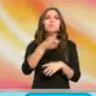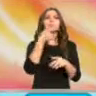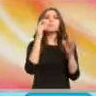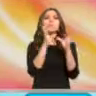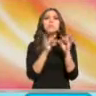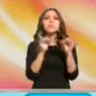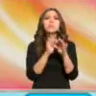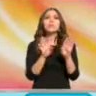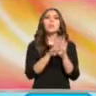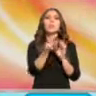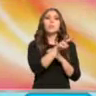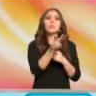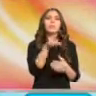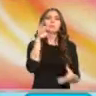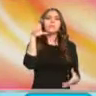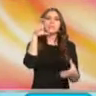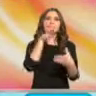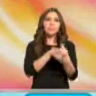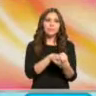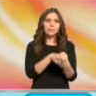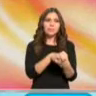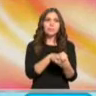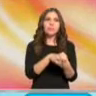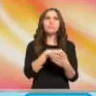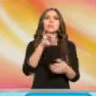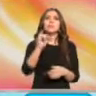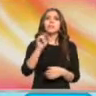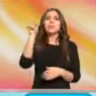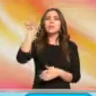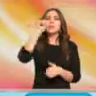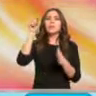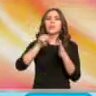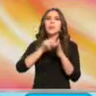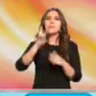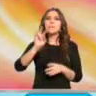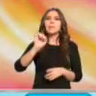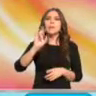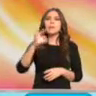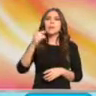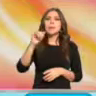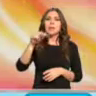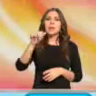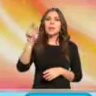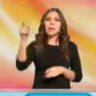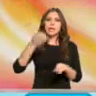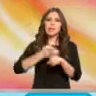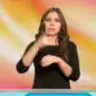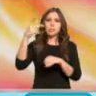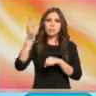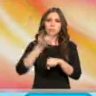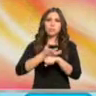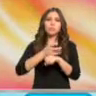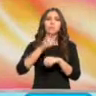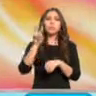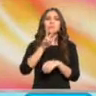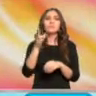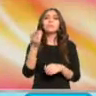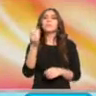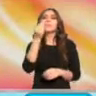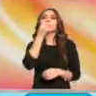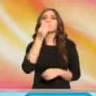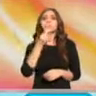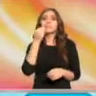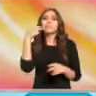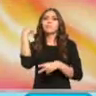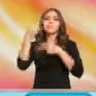en el estado de Virginia se les reconociera su propia unión. Ellos al principio de la película tienen que irse a Washington a casarse. Repito, estamos hablando